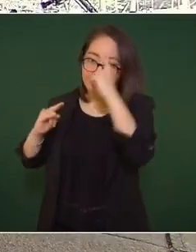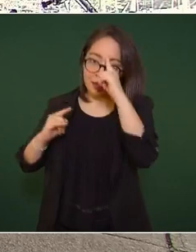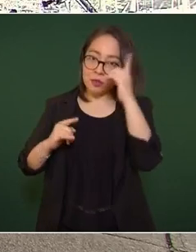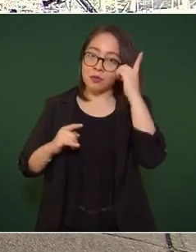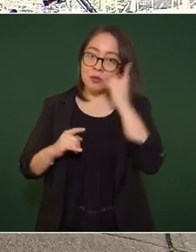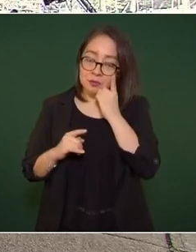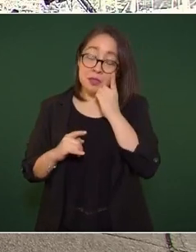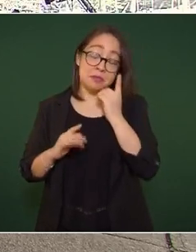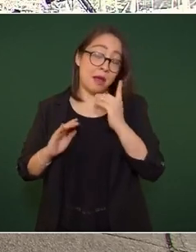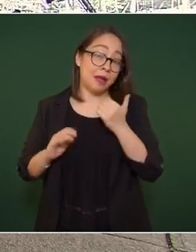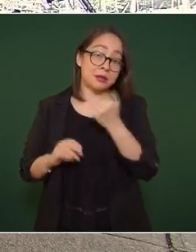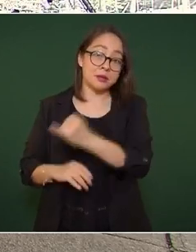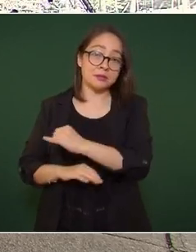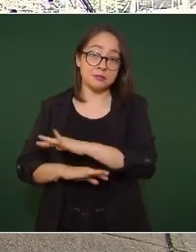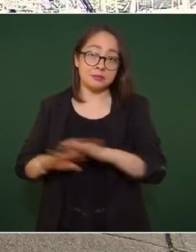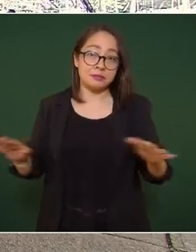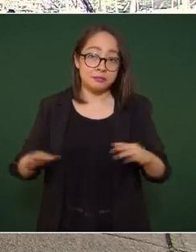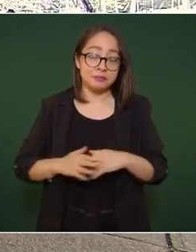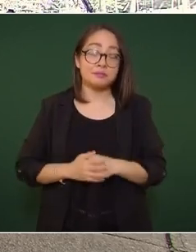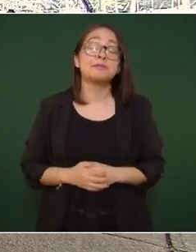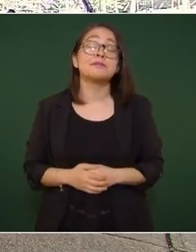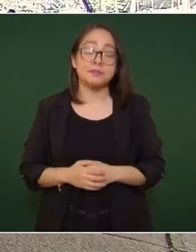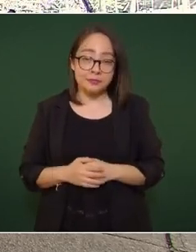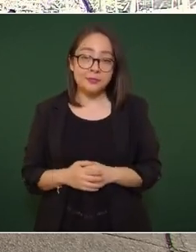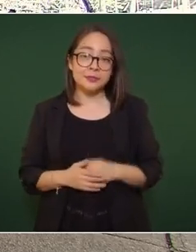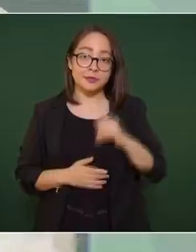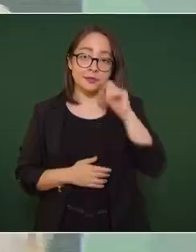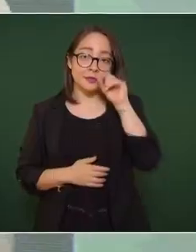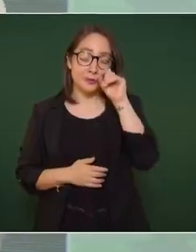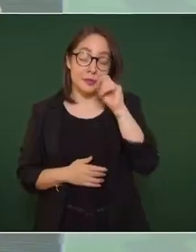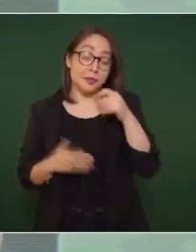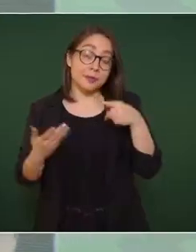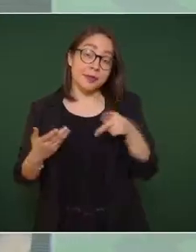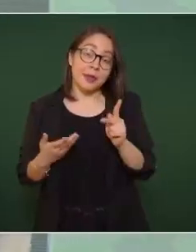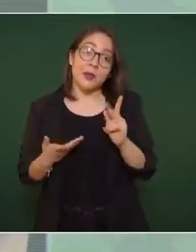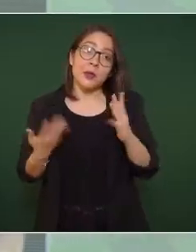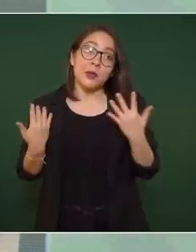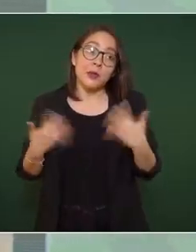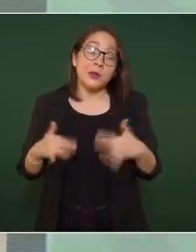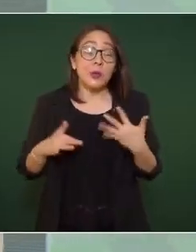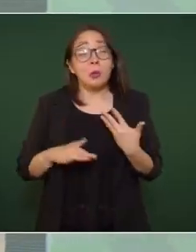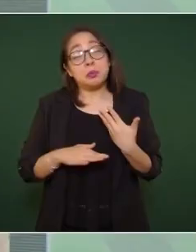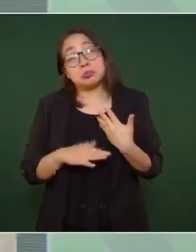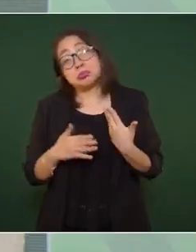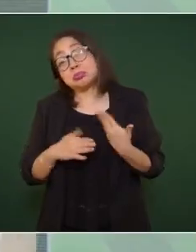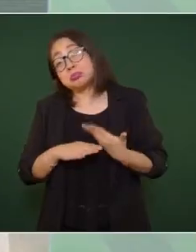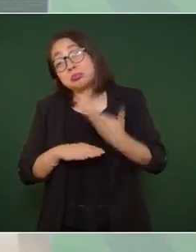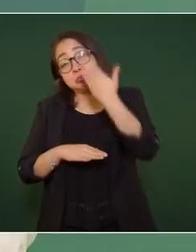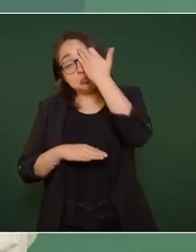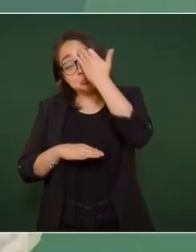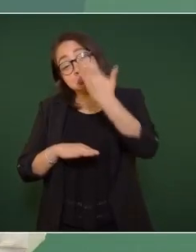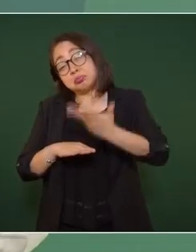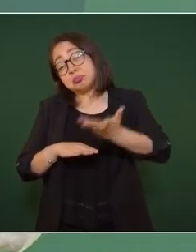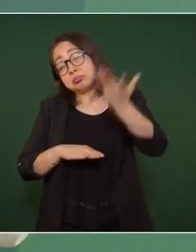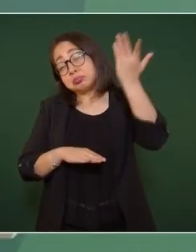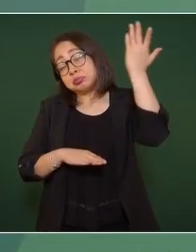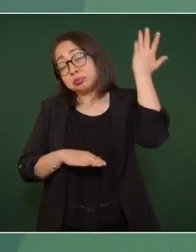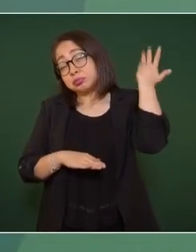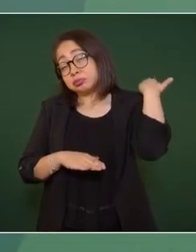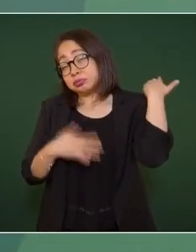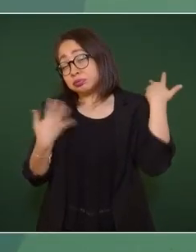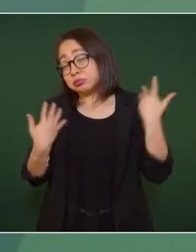en la vía pública, a dormir. Pero eran otros tiempos, o sea, ¿cuánto lleva eso? Pues